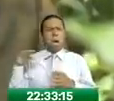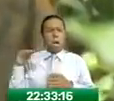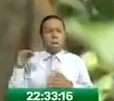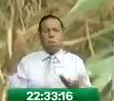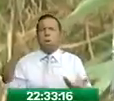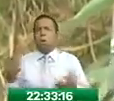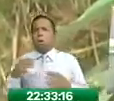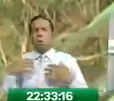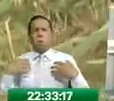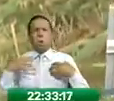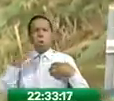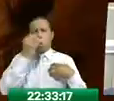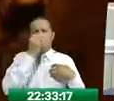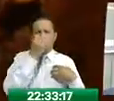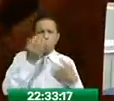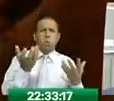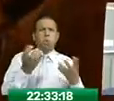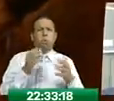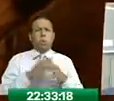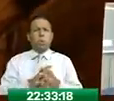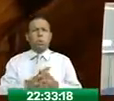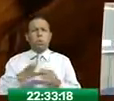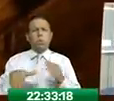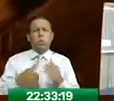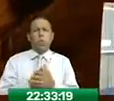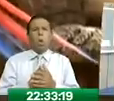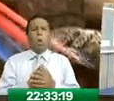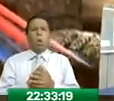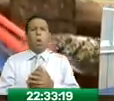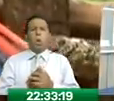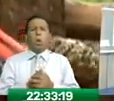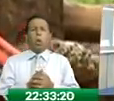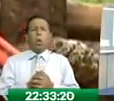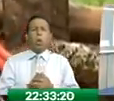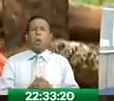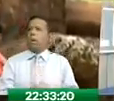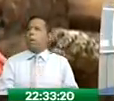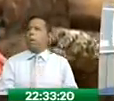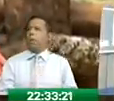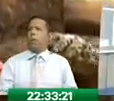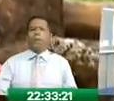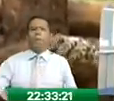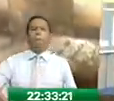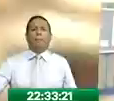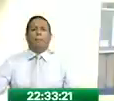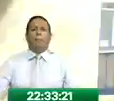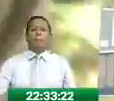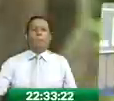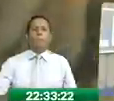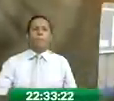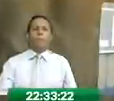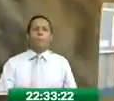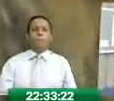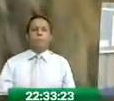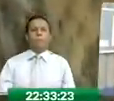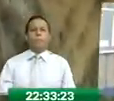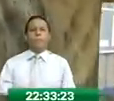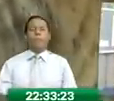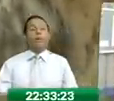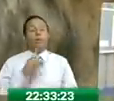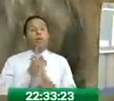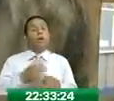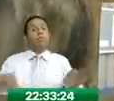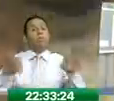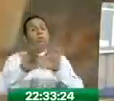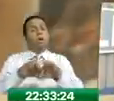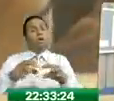osos, búhos y demás especies esperan ser admiradas. Para la administración del lugar, han sido meses duros y que esperan que